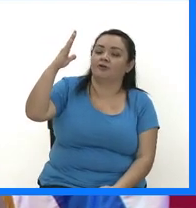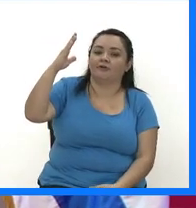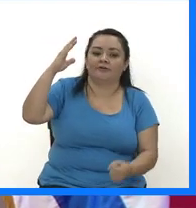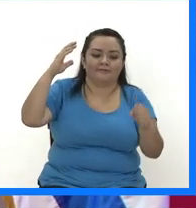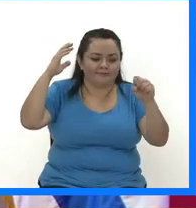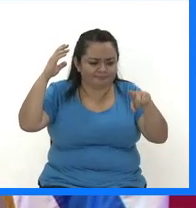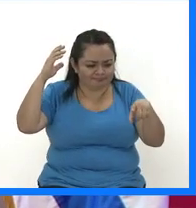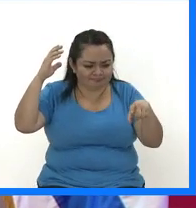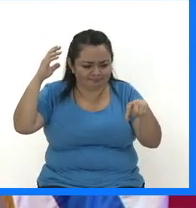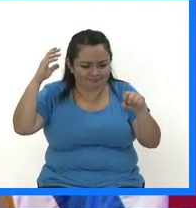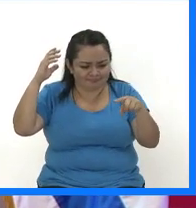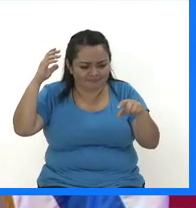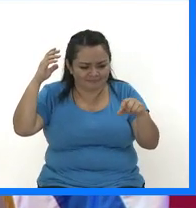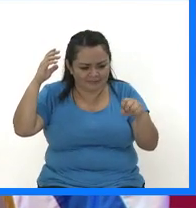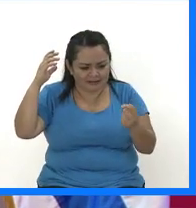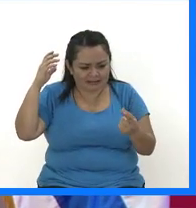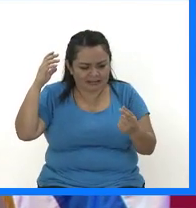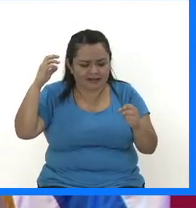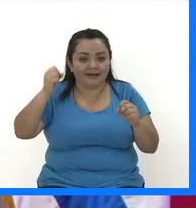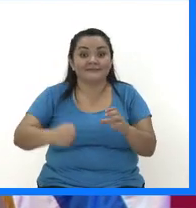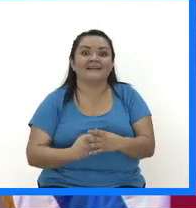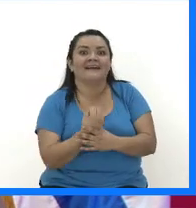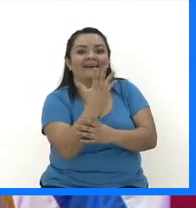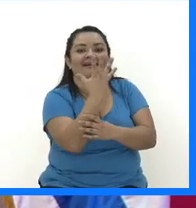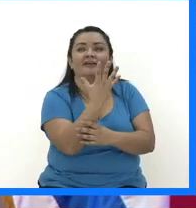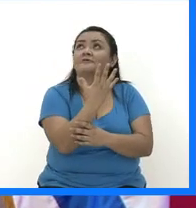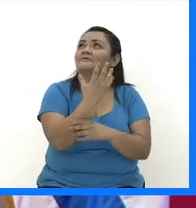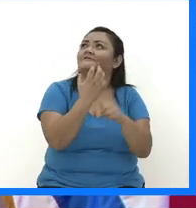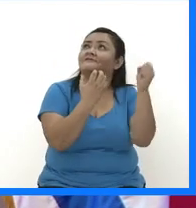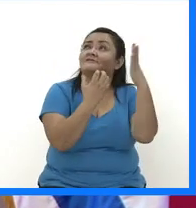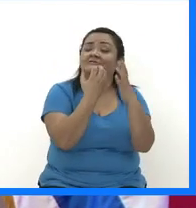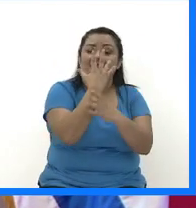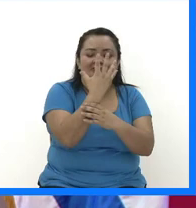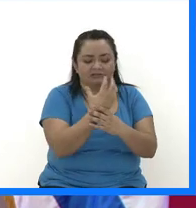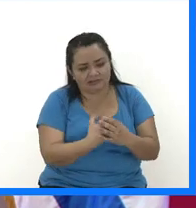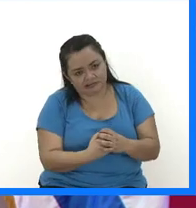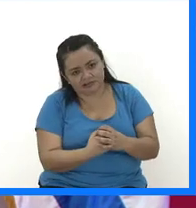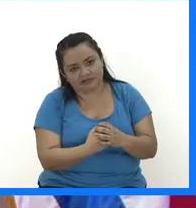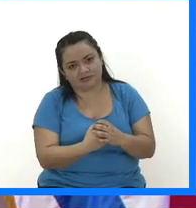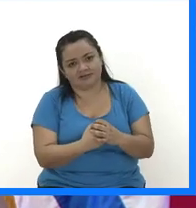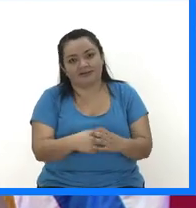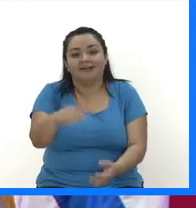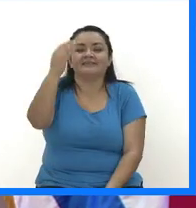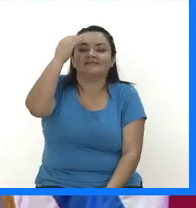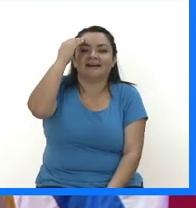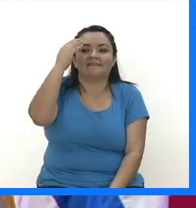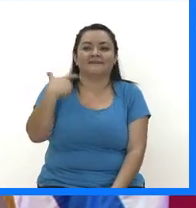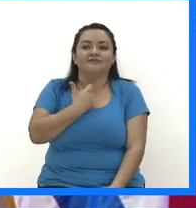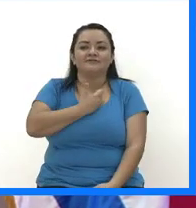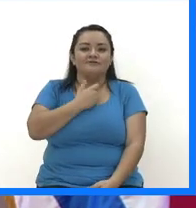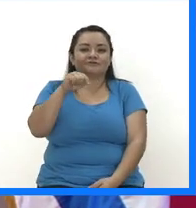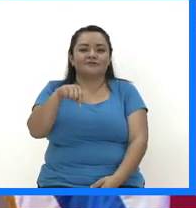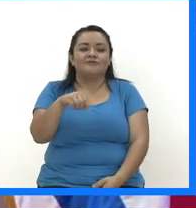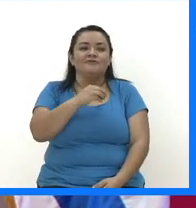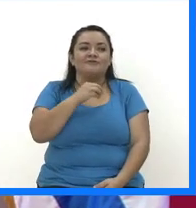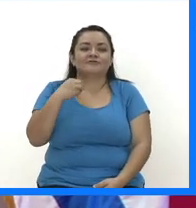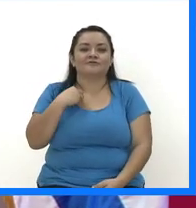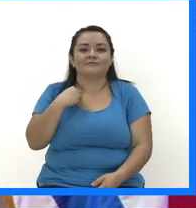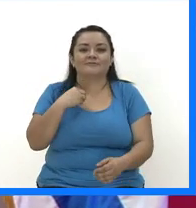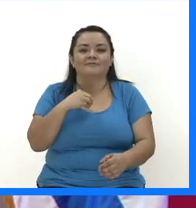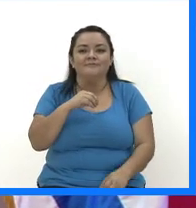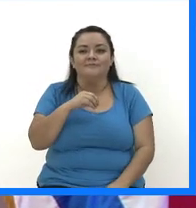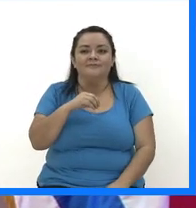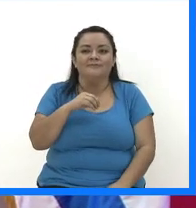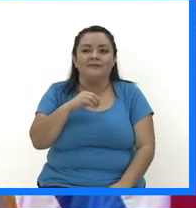porque no tenía raíz que hizo la palabra se secó cuál es el problema que tenemos los evangélicos hoy